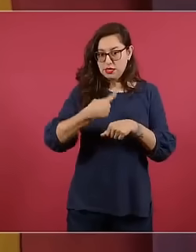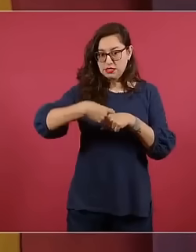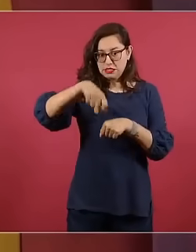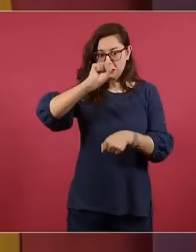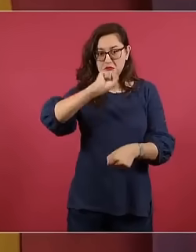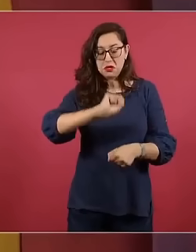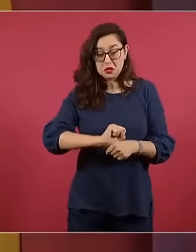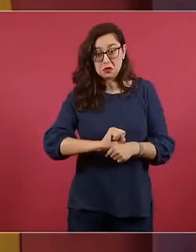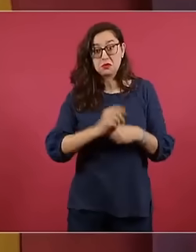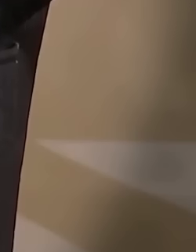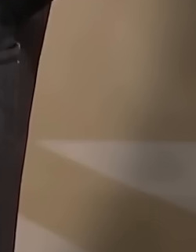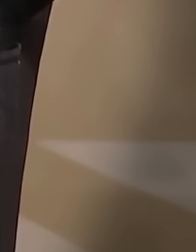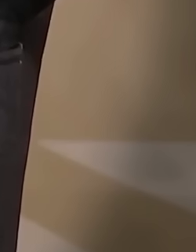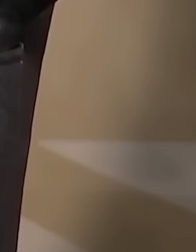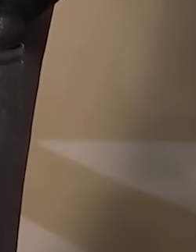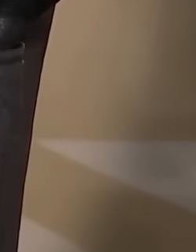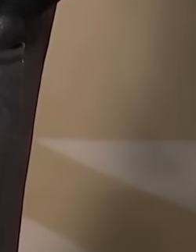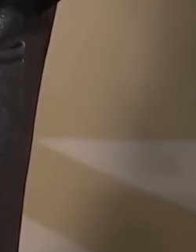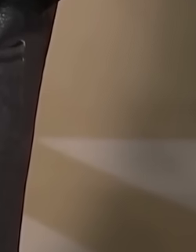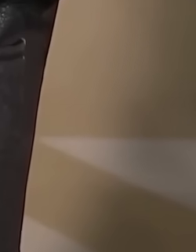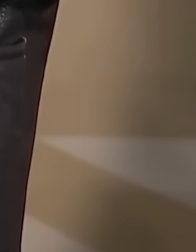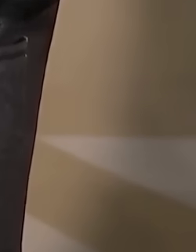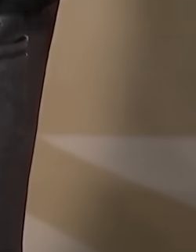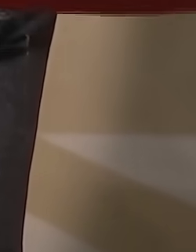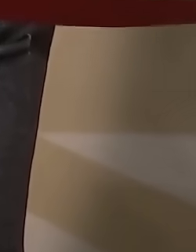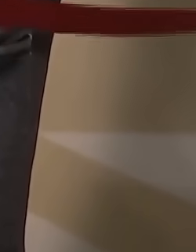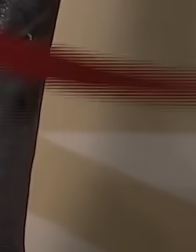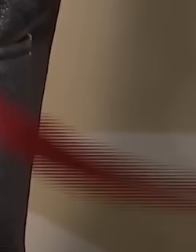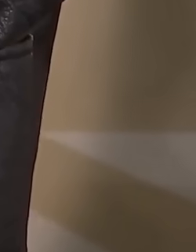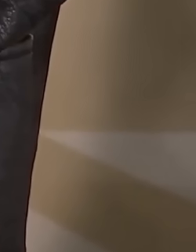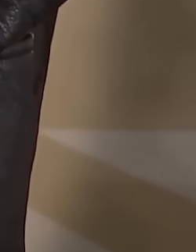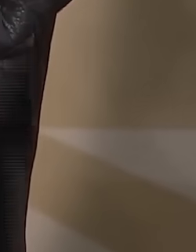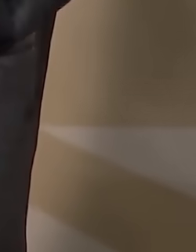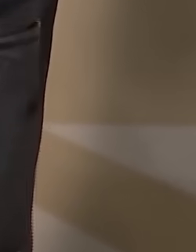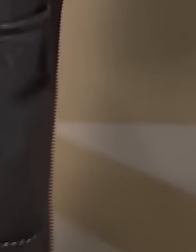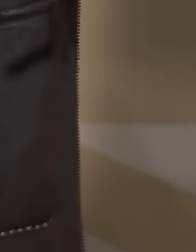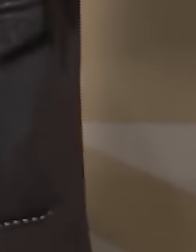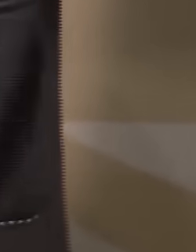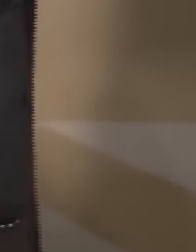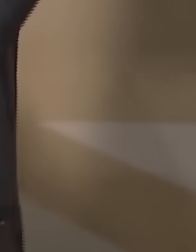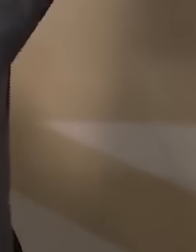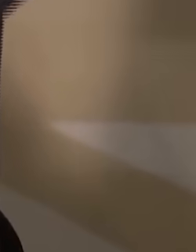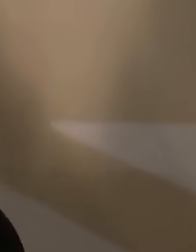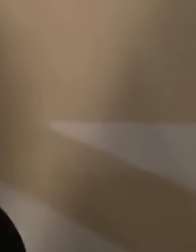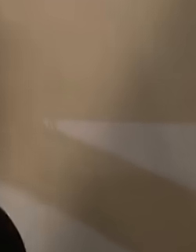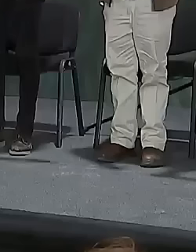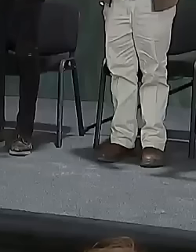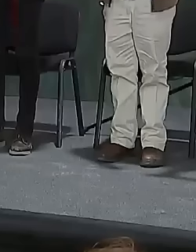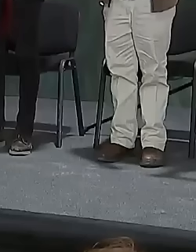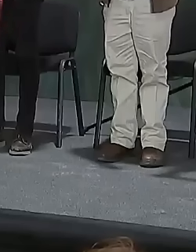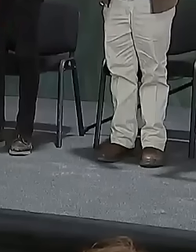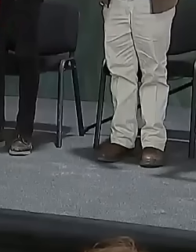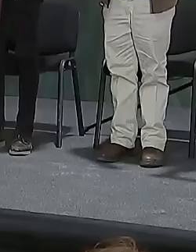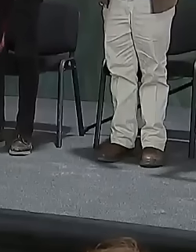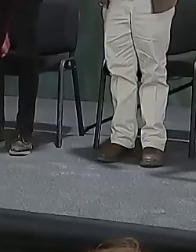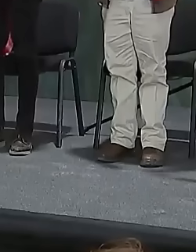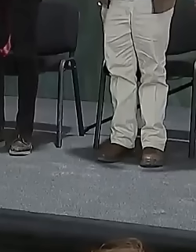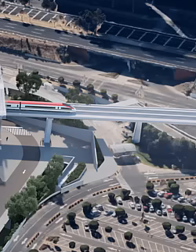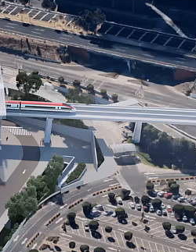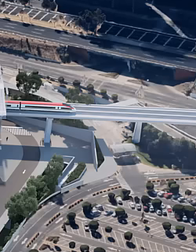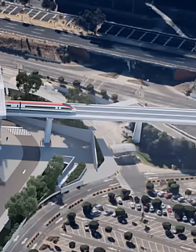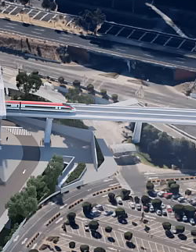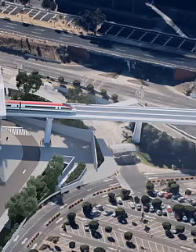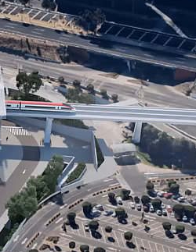interurbano, el Insurgente, tras la inauguración, el pasado 31 de agosto, de la etapa que conecta esta obra con la